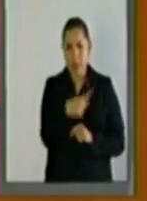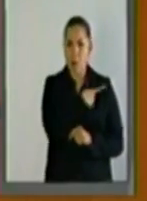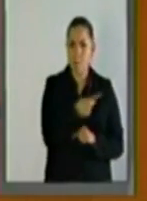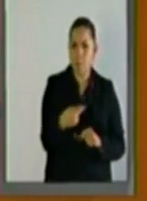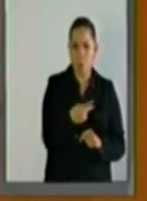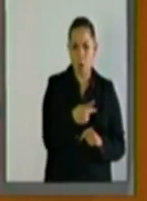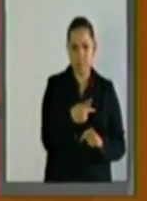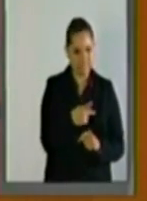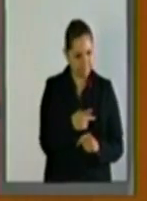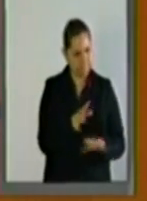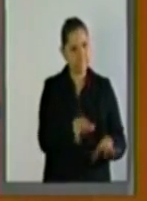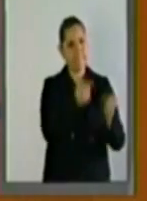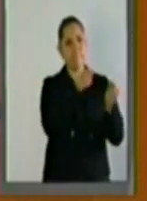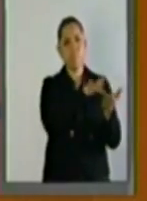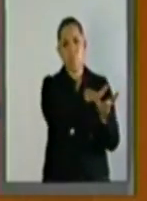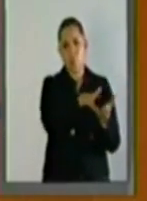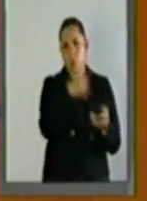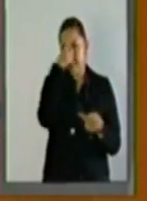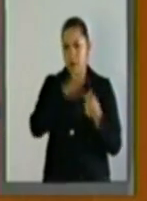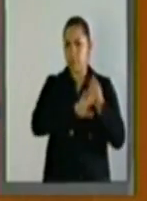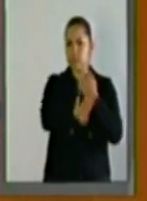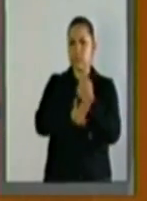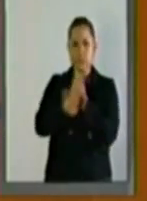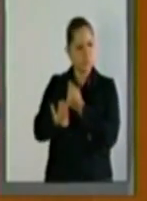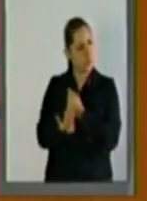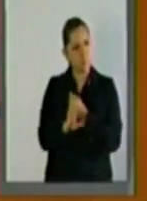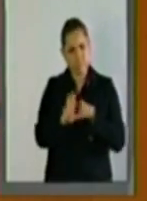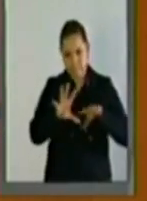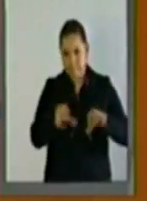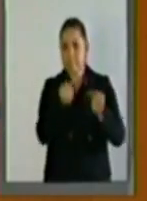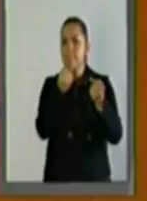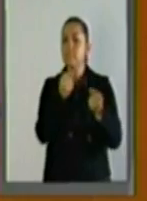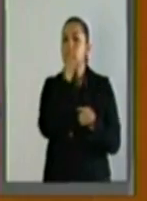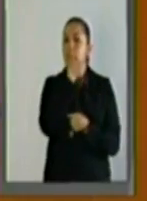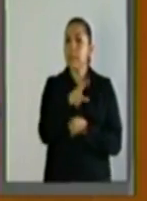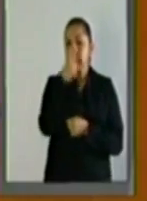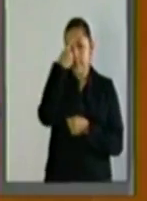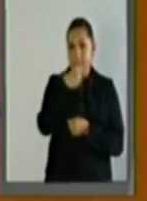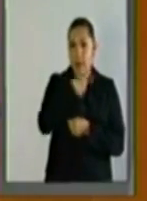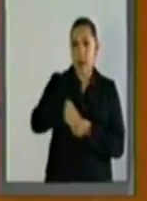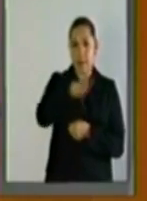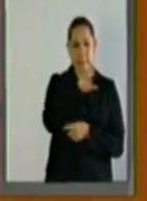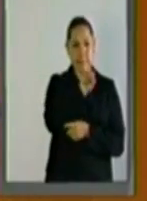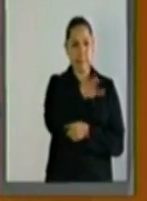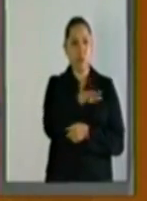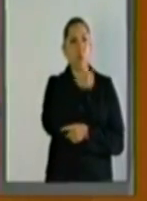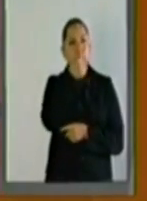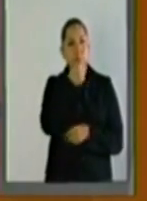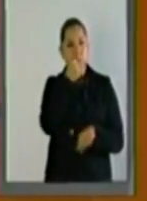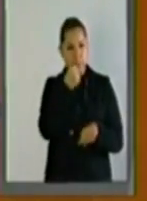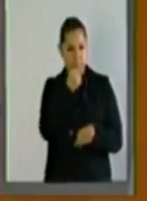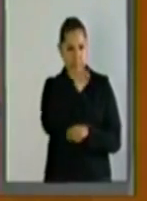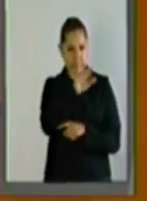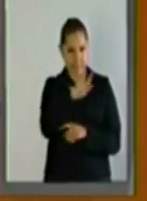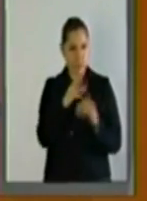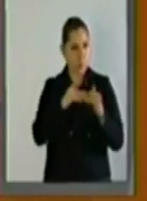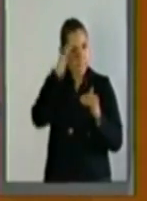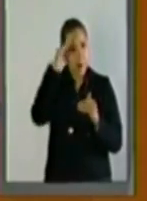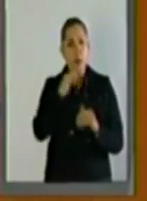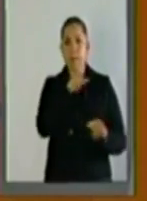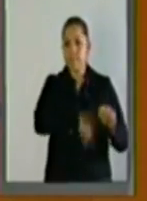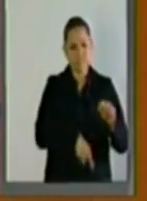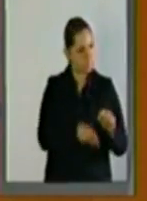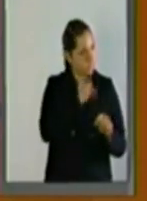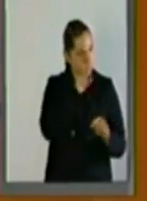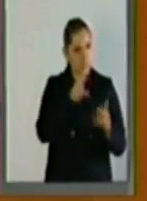marginación, de no disminuir los recursos en 65 y más, en oportunidades hoy